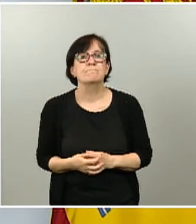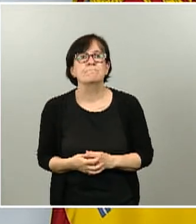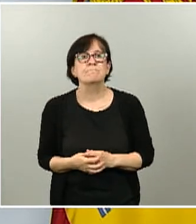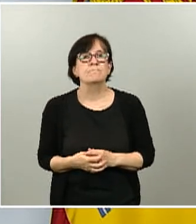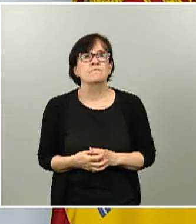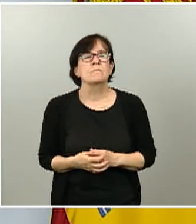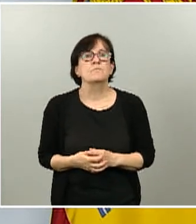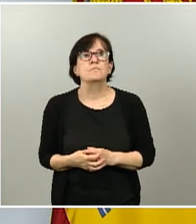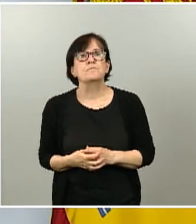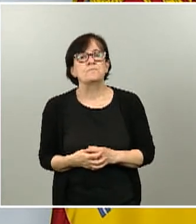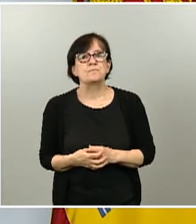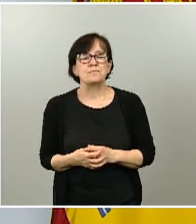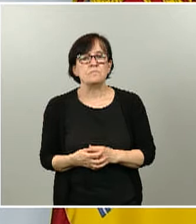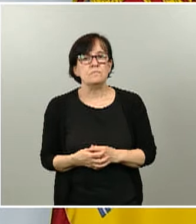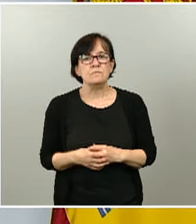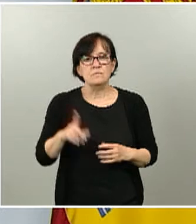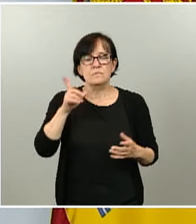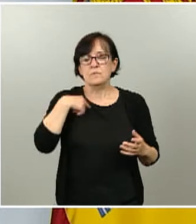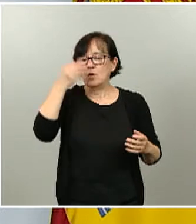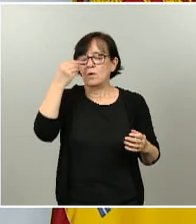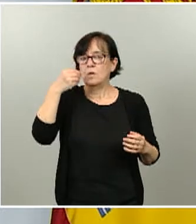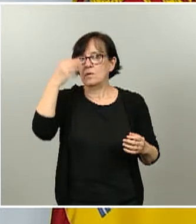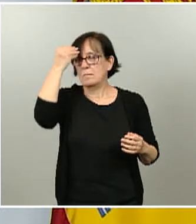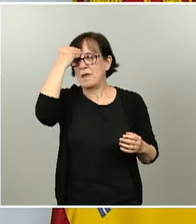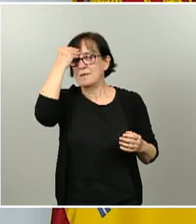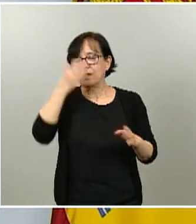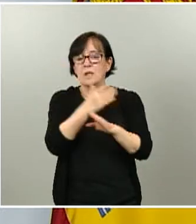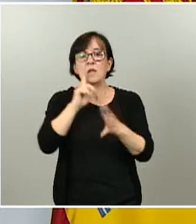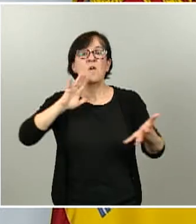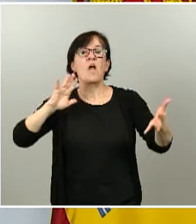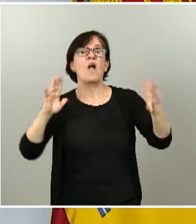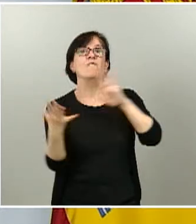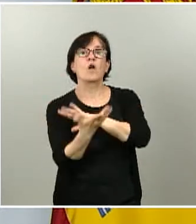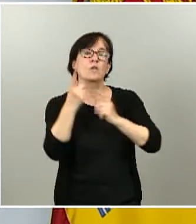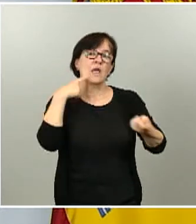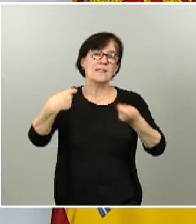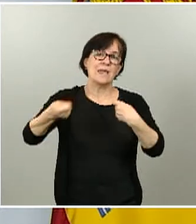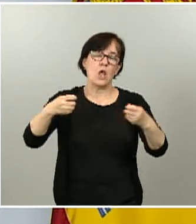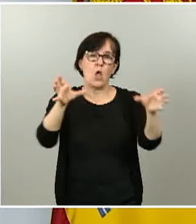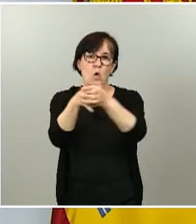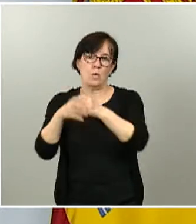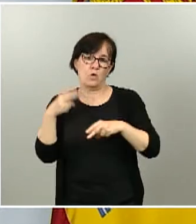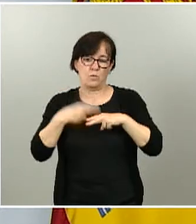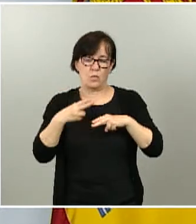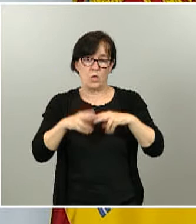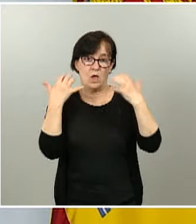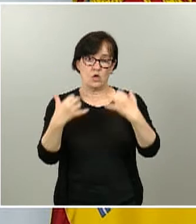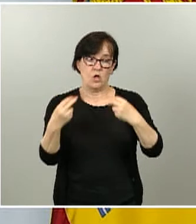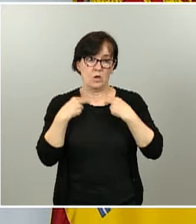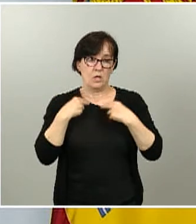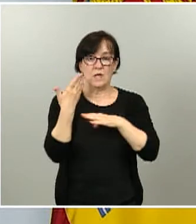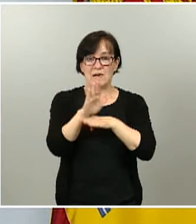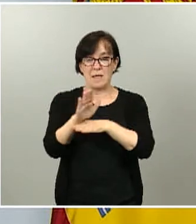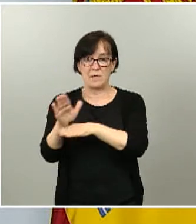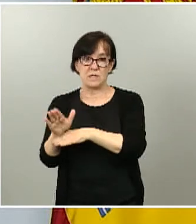Nunca podemos prejuzgar cómo pueden evolucionar las negociaciones de los grupos parlamentarios en el Congreso, representantes de los ciudadanos y, por